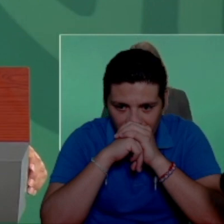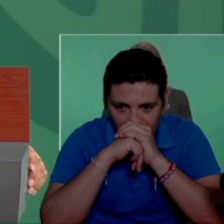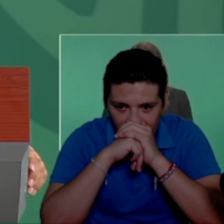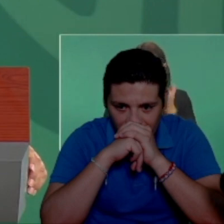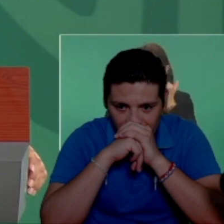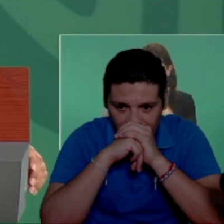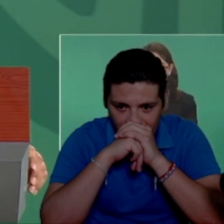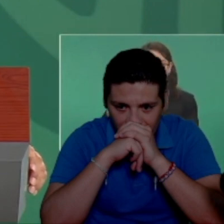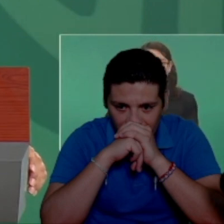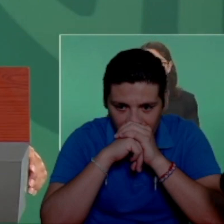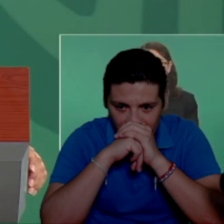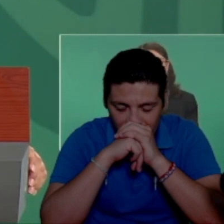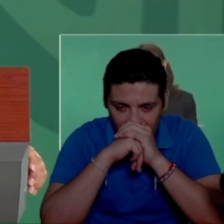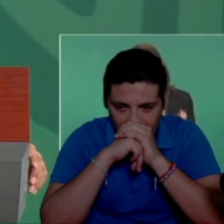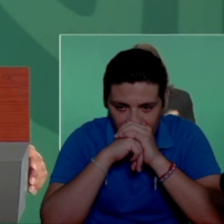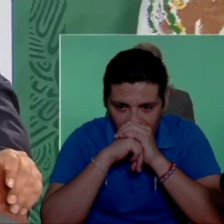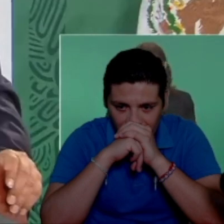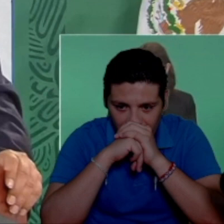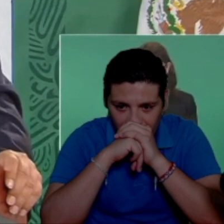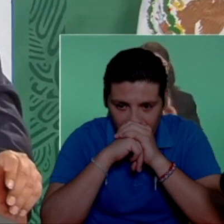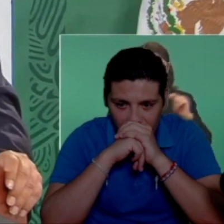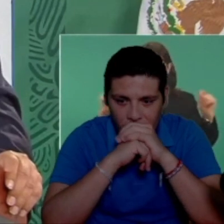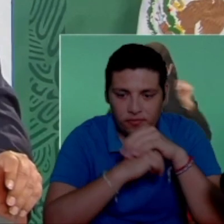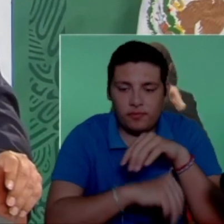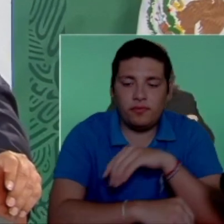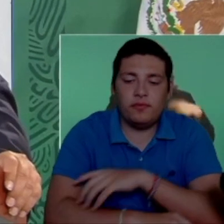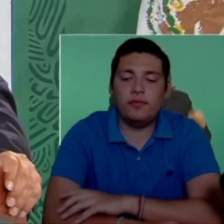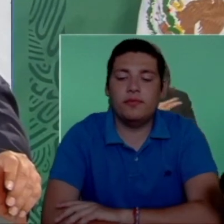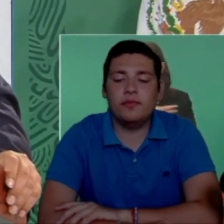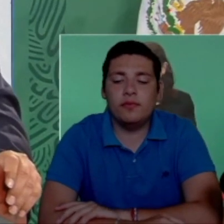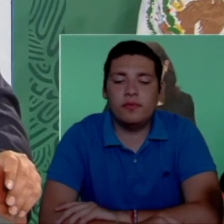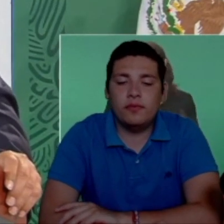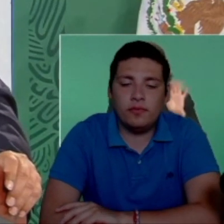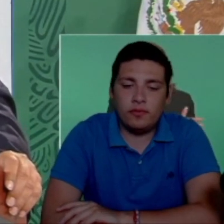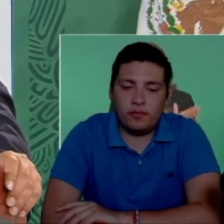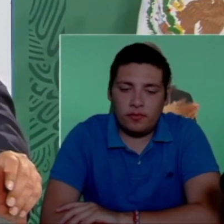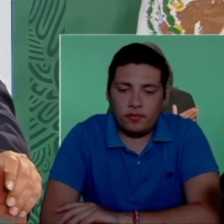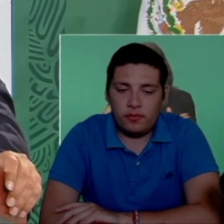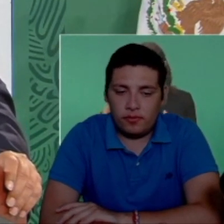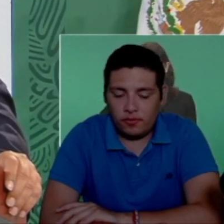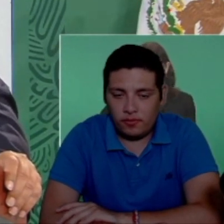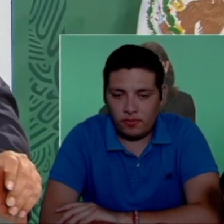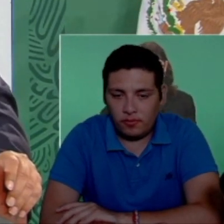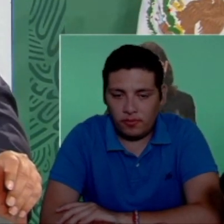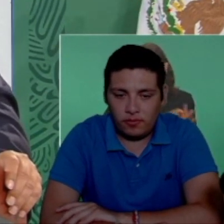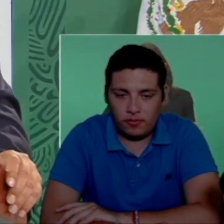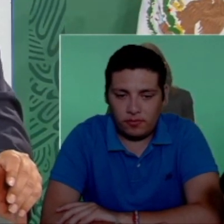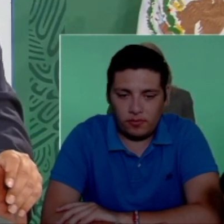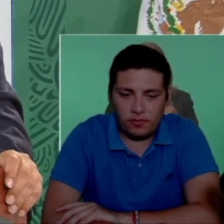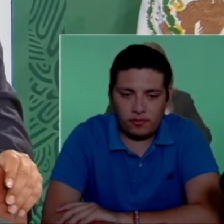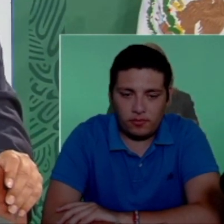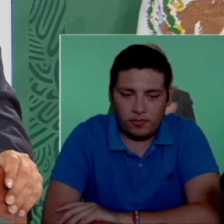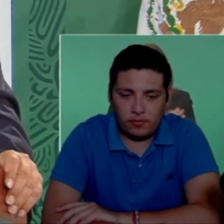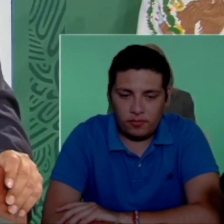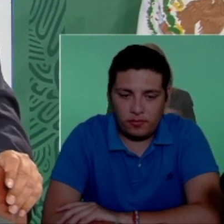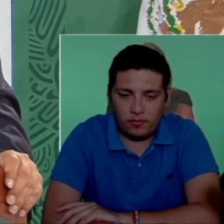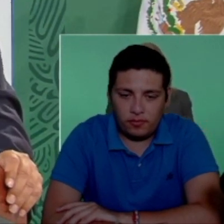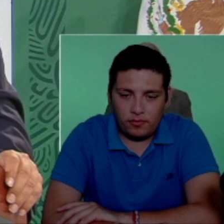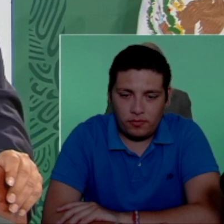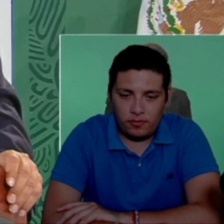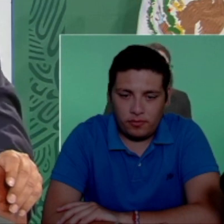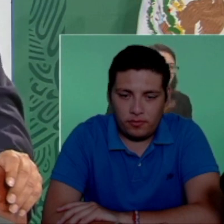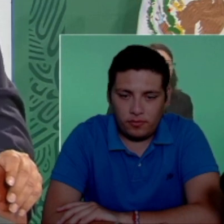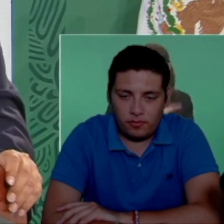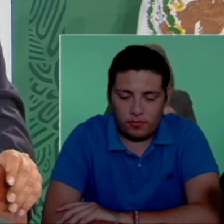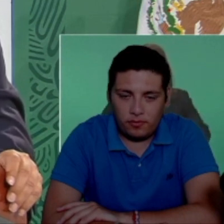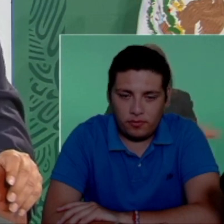Sí. Y bueno, ya terminó su gobierno, ya, gracias a la vida, ya, lo hizo bien, lo hizo